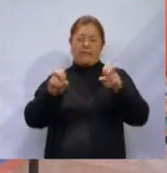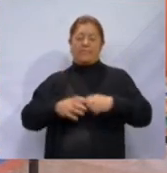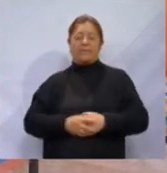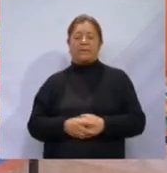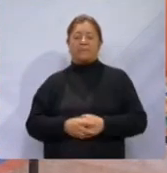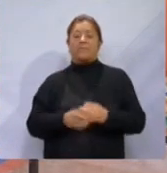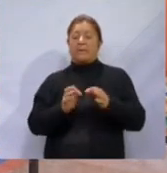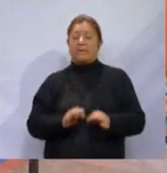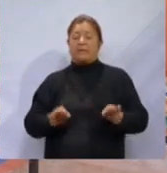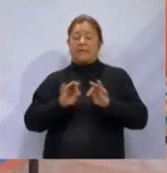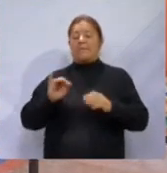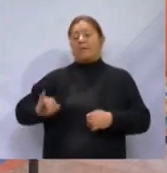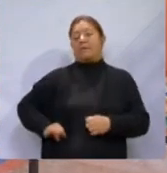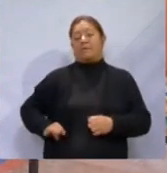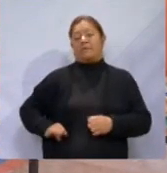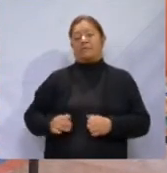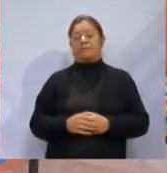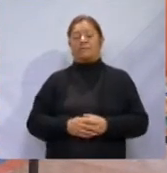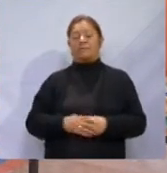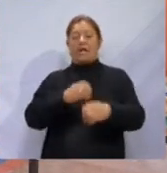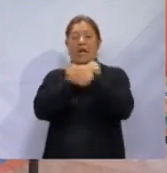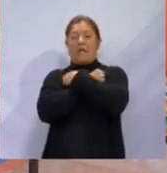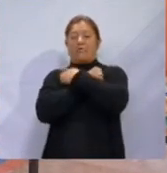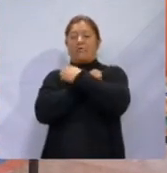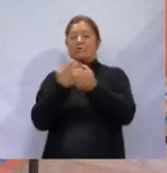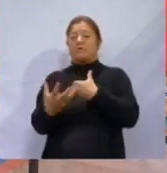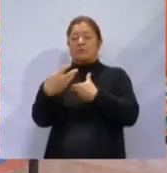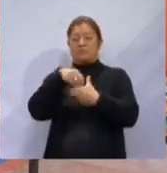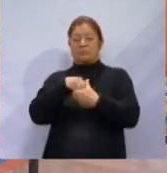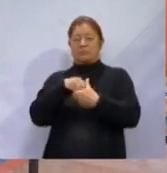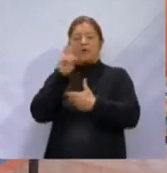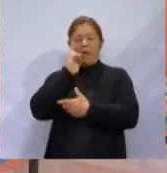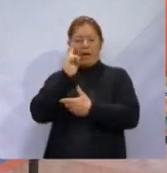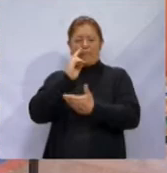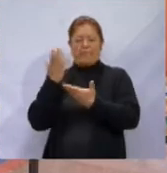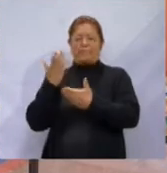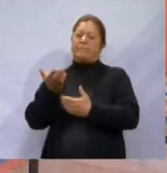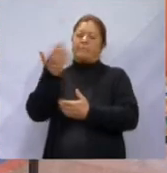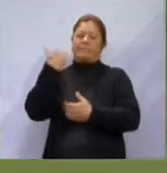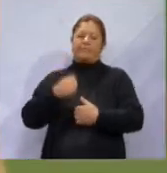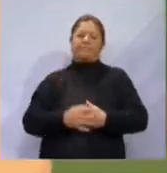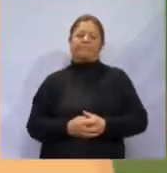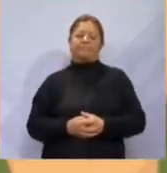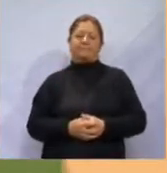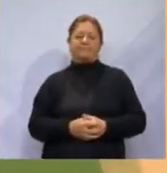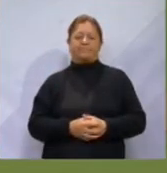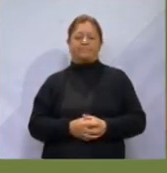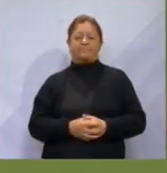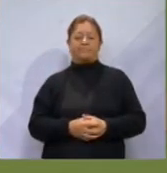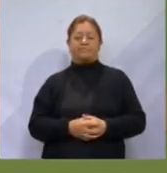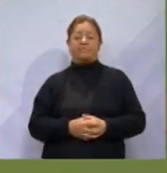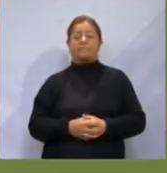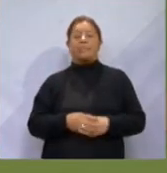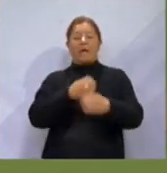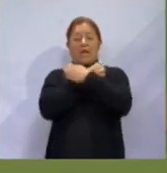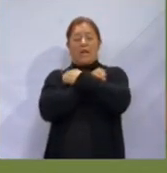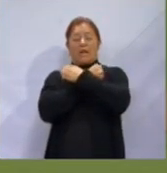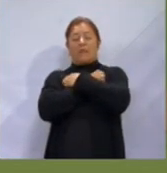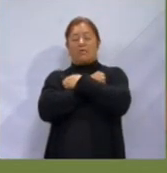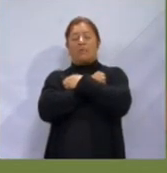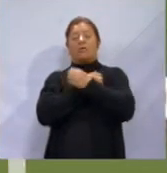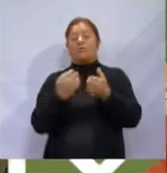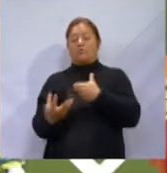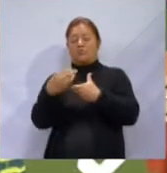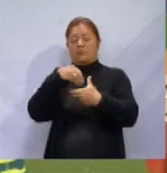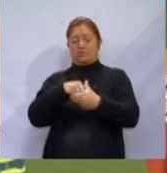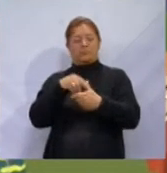tema muy interesante que es educación inclusiva. Vamos a ver esto. Acompáñenos. La educación inclusiva es un enfoque